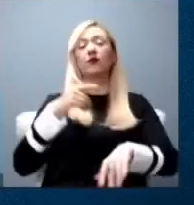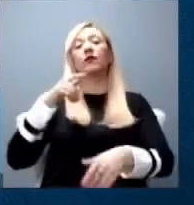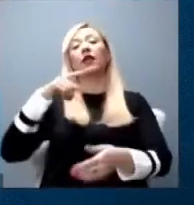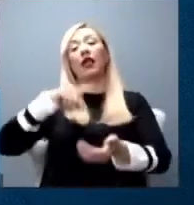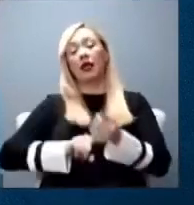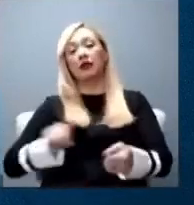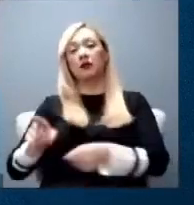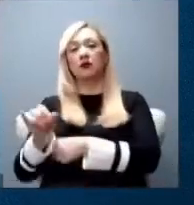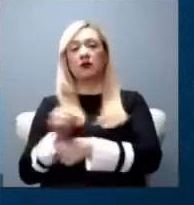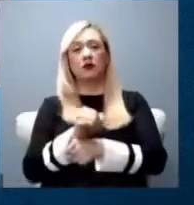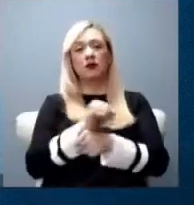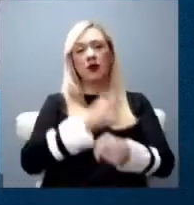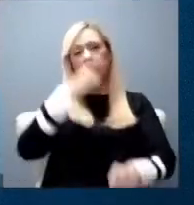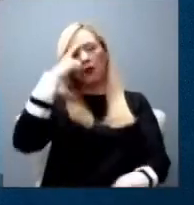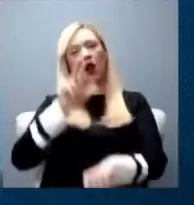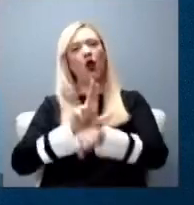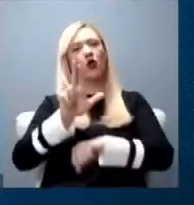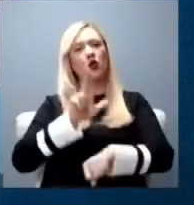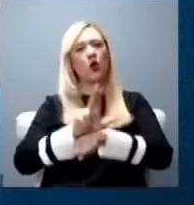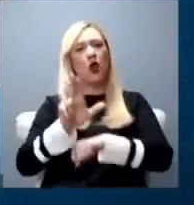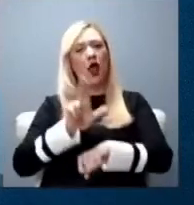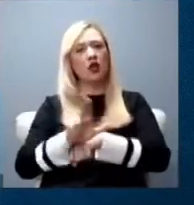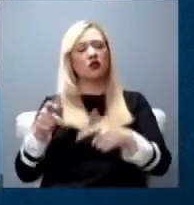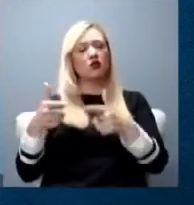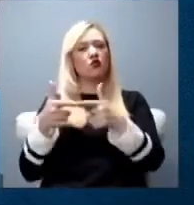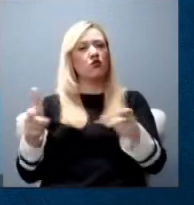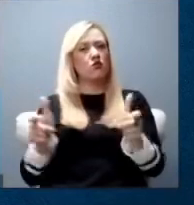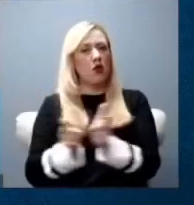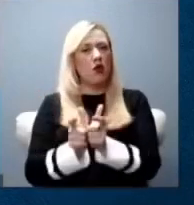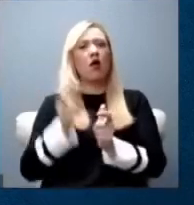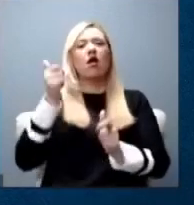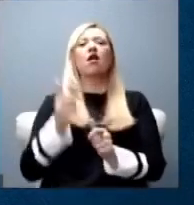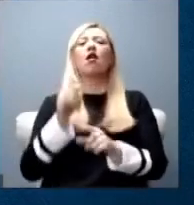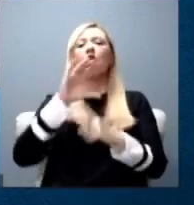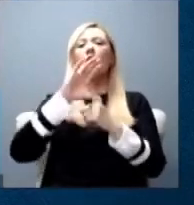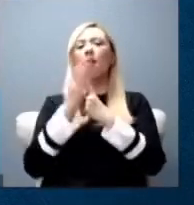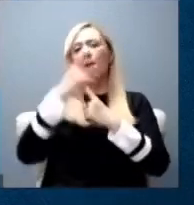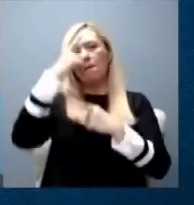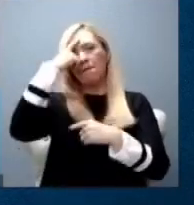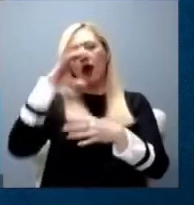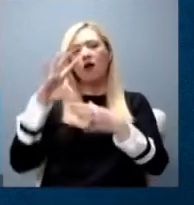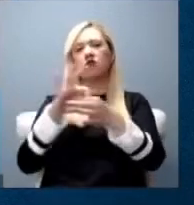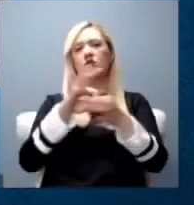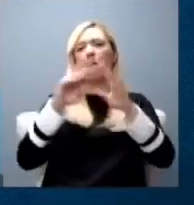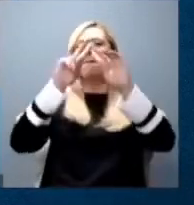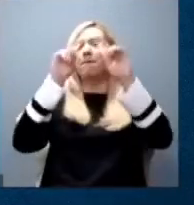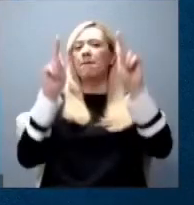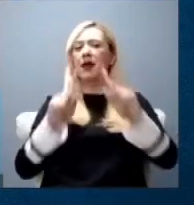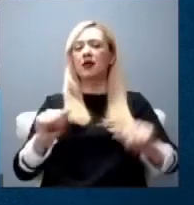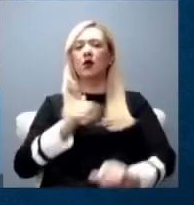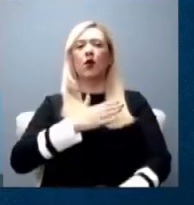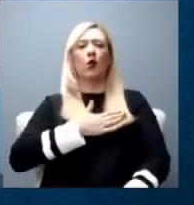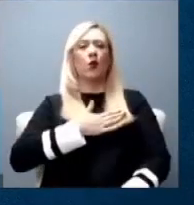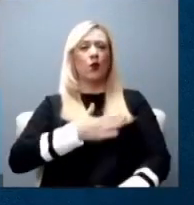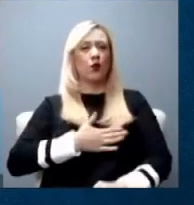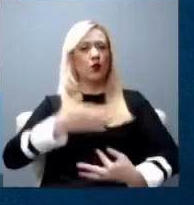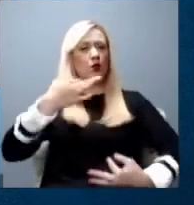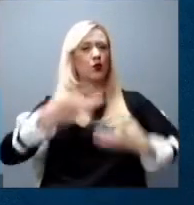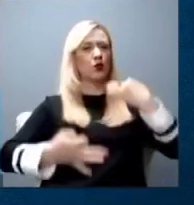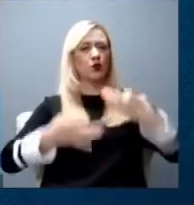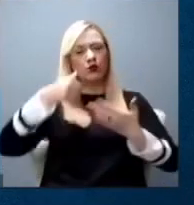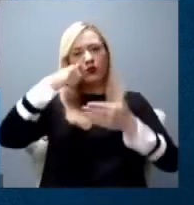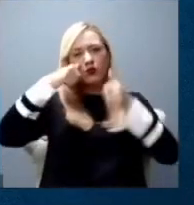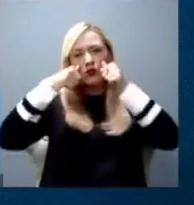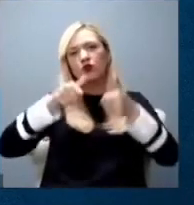Compañía de Jesús en Honduras y comisionado de la Comisión Multinacional de la Alianza por la Paz y la Justicia, que le da seguimiento al proceso de reforma